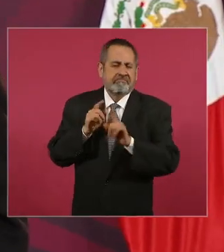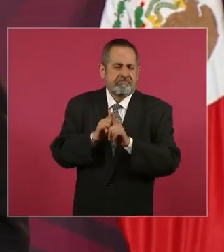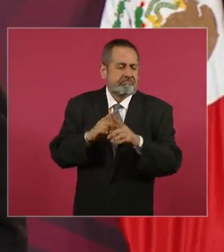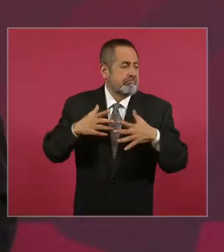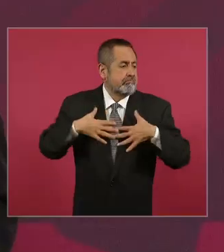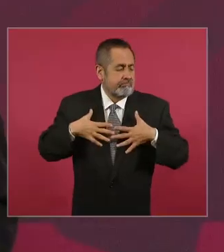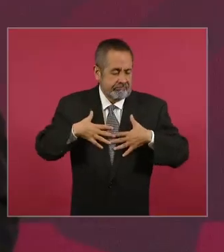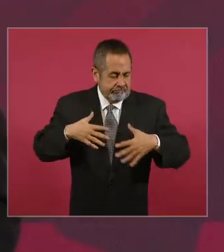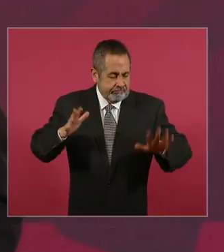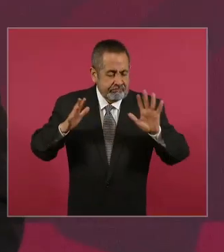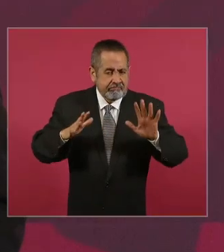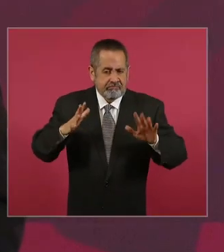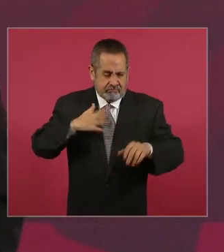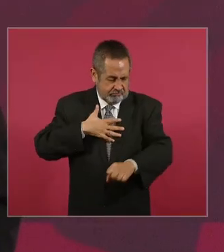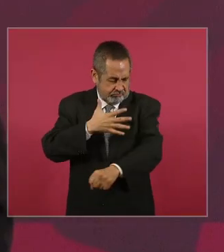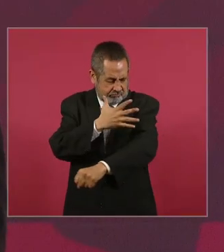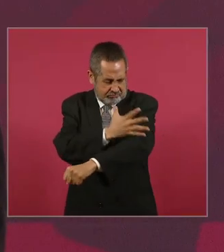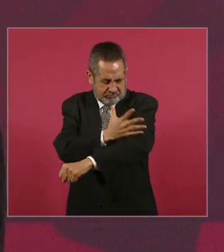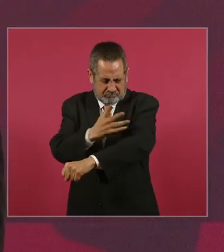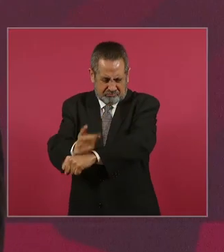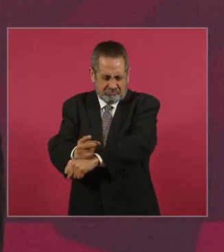es precisamente mi honestidad.